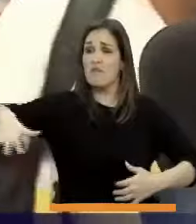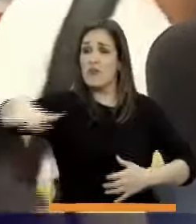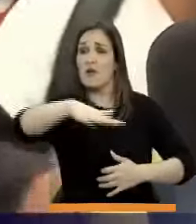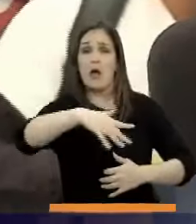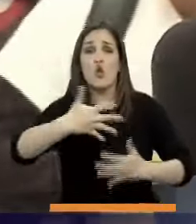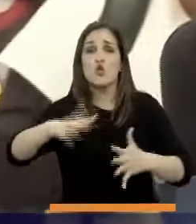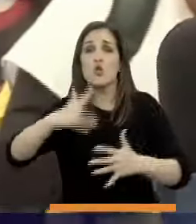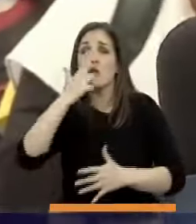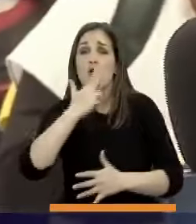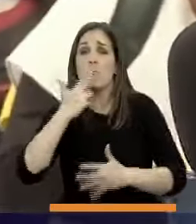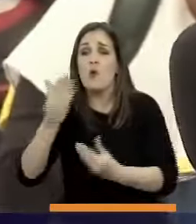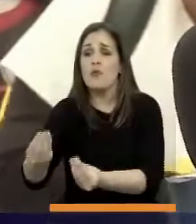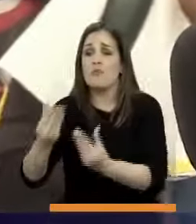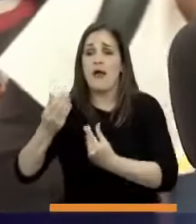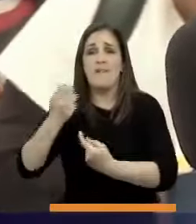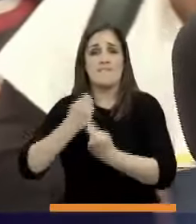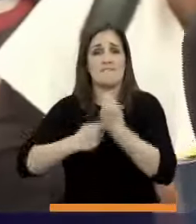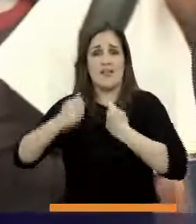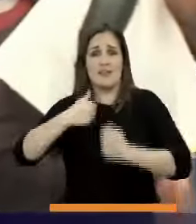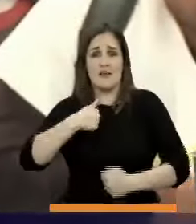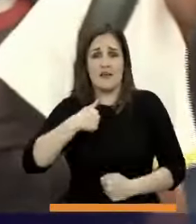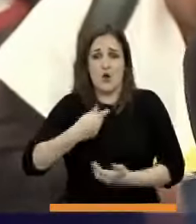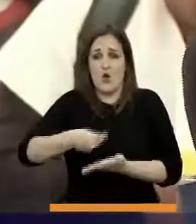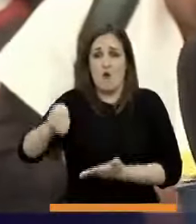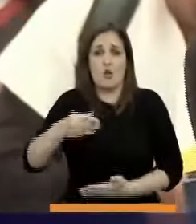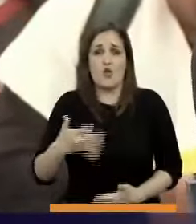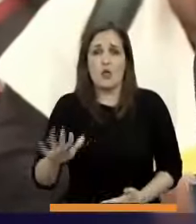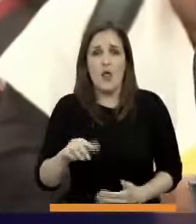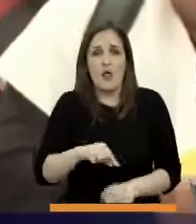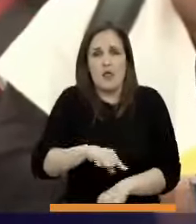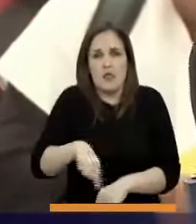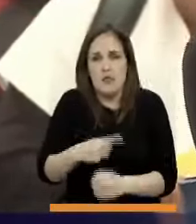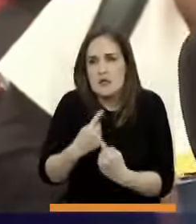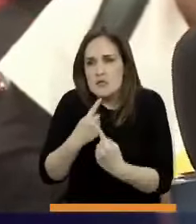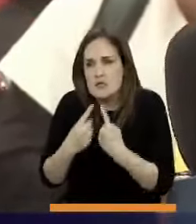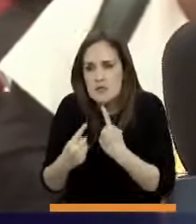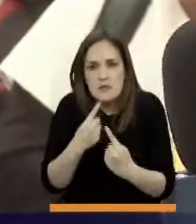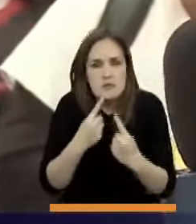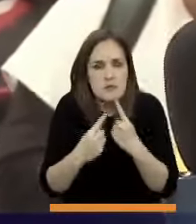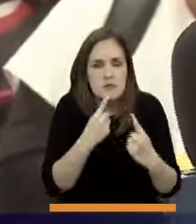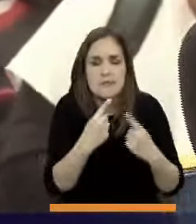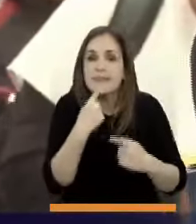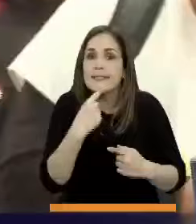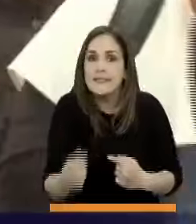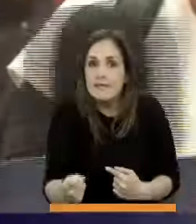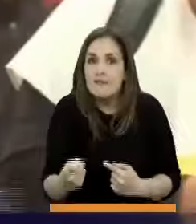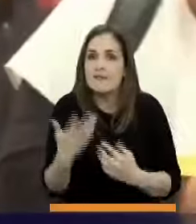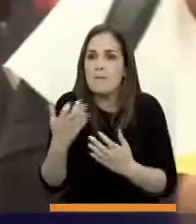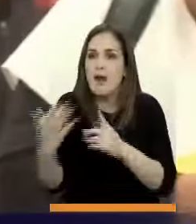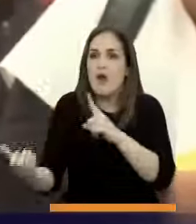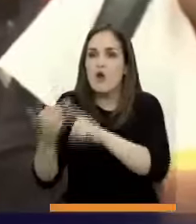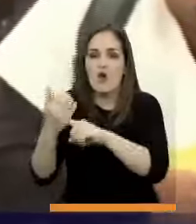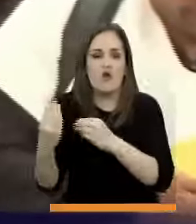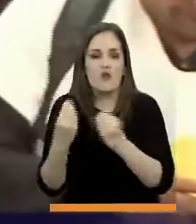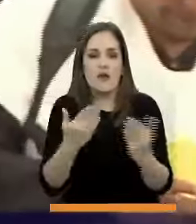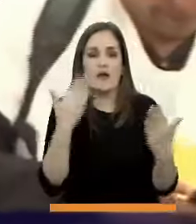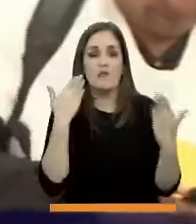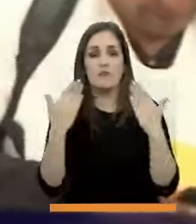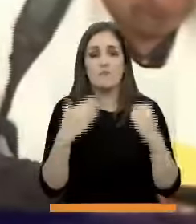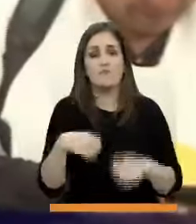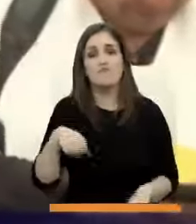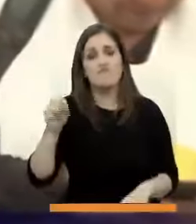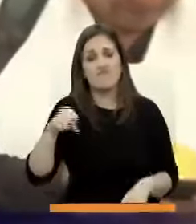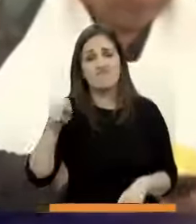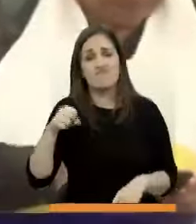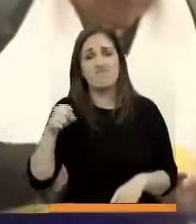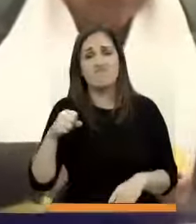comprometidos con la venta de esas tierras y que por eso se hace mucho más lenta la entrega de tierras a los campesinos en Colombia. Sí, nosotros